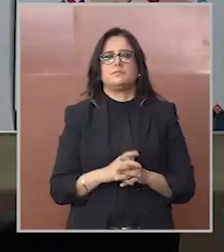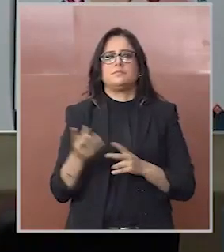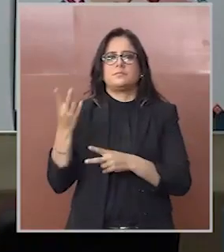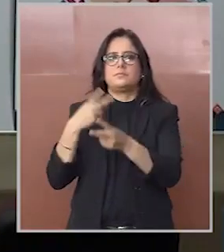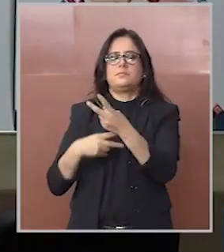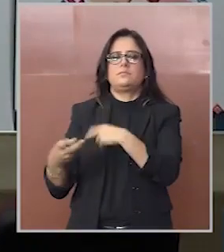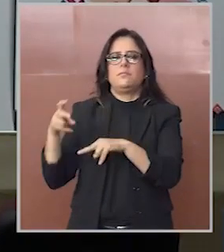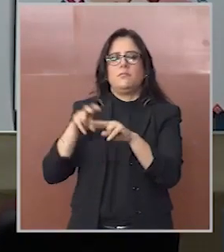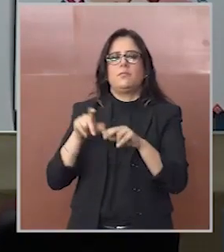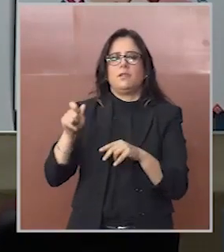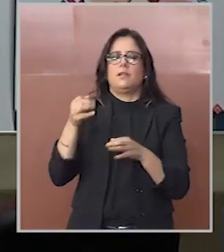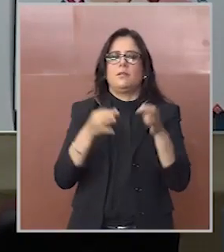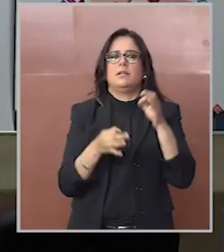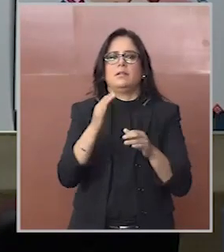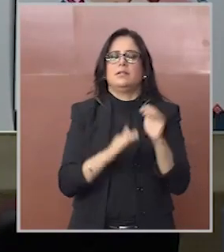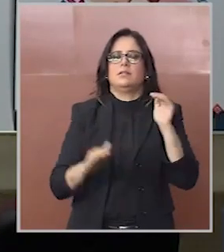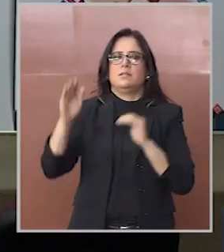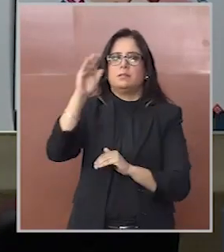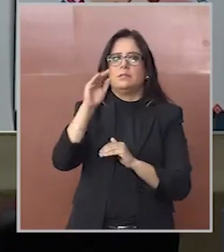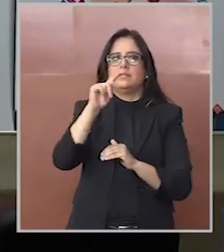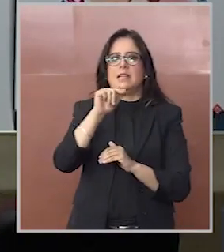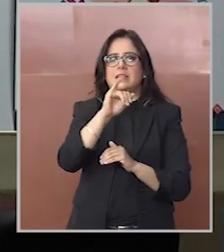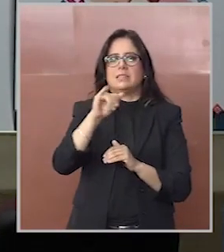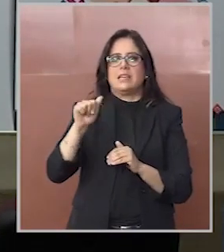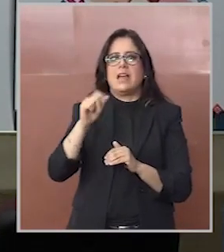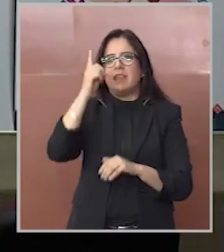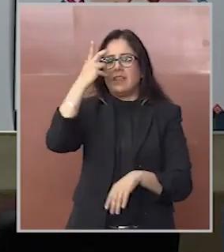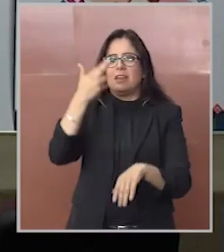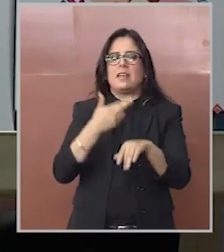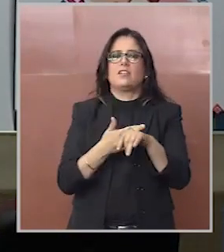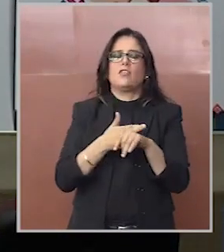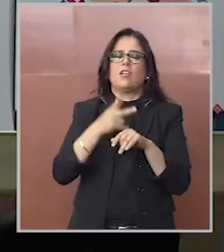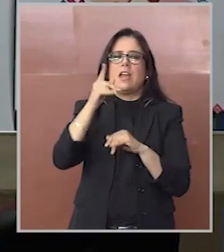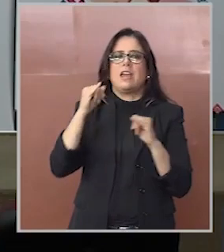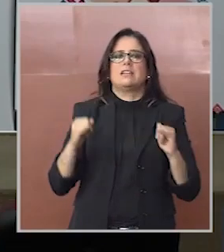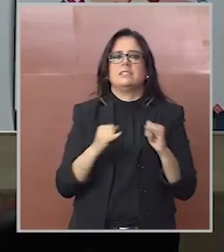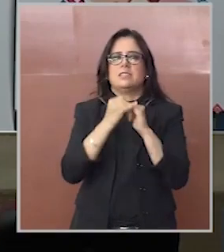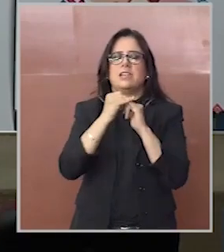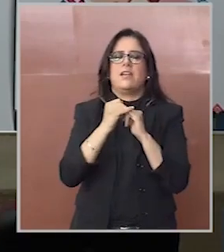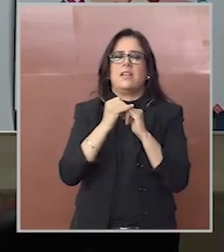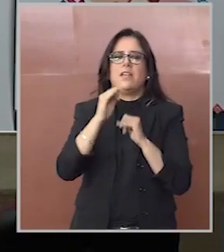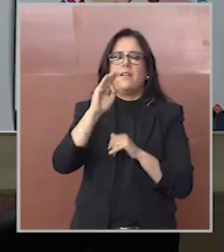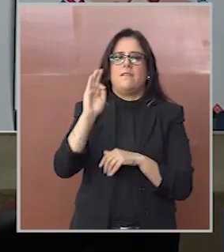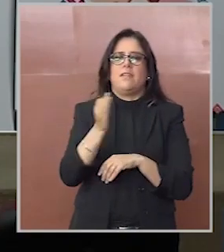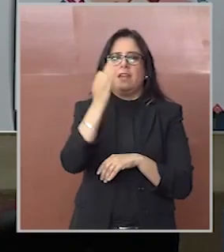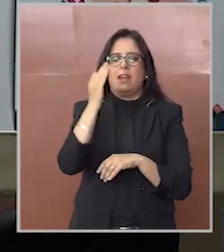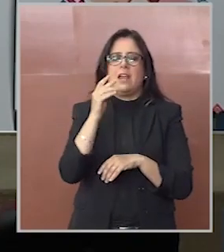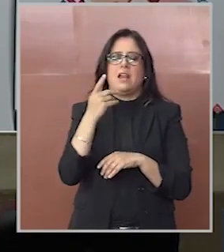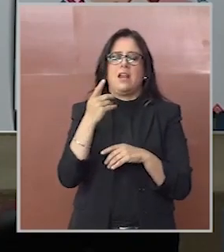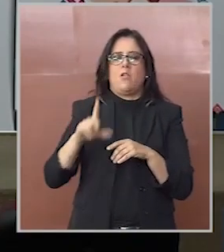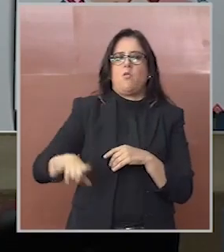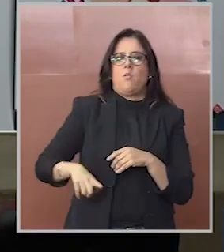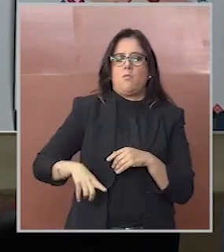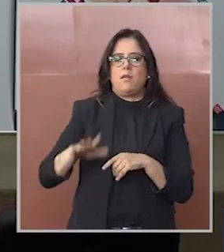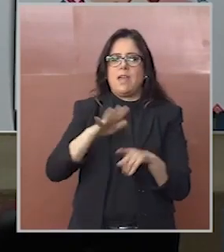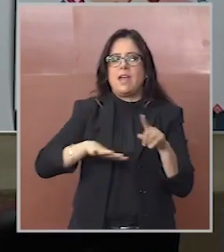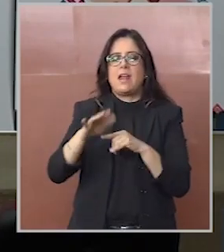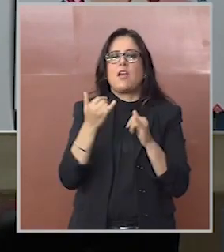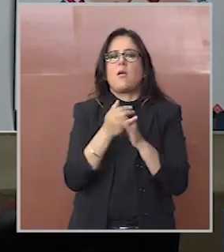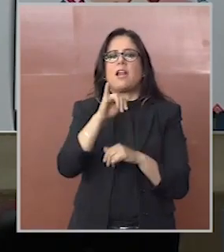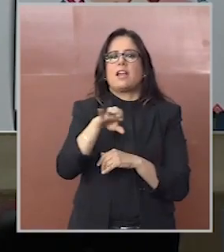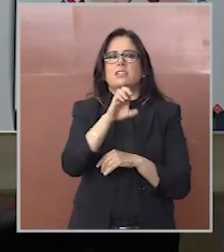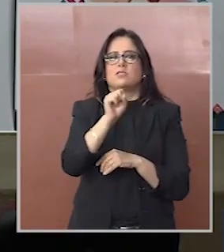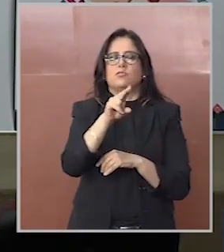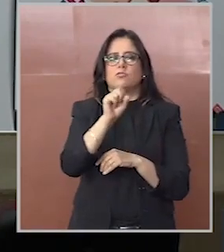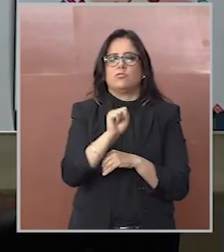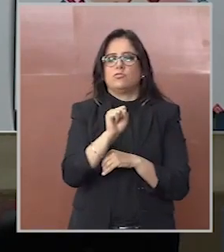eh está con nosotras la magistrada taisia Cruz parcero directora de El Instituto Federal de defensoría pública nos